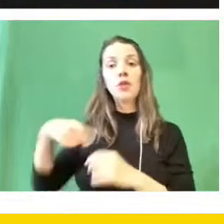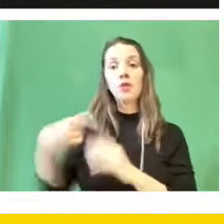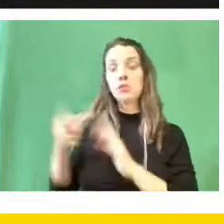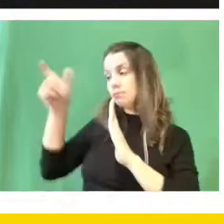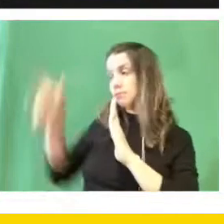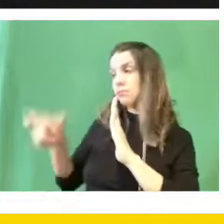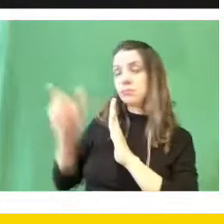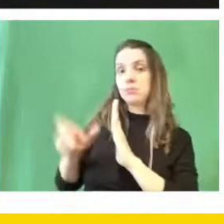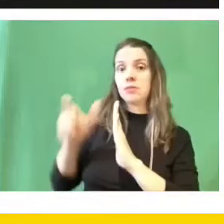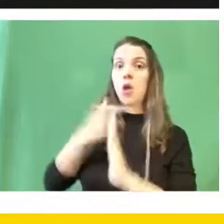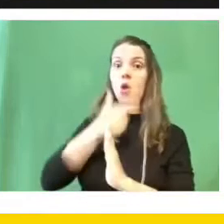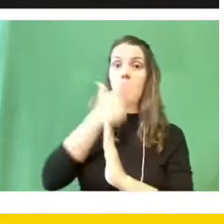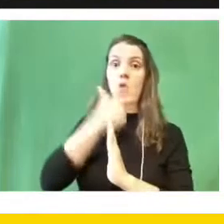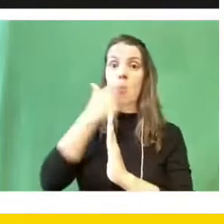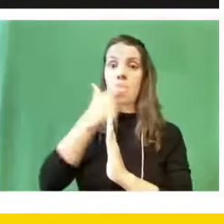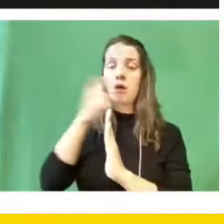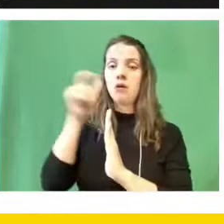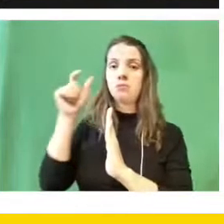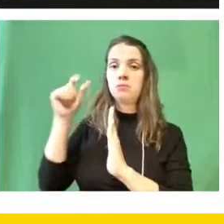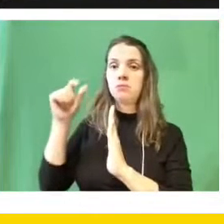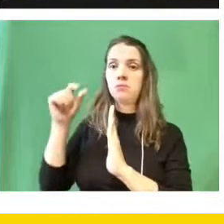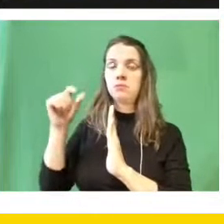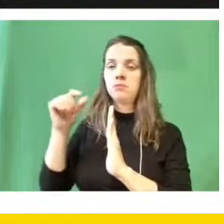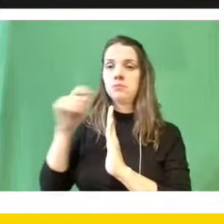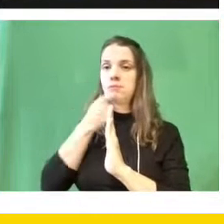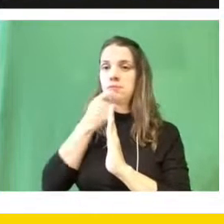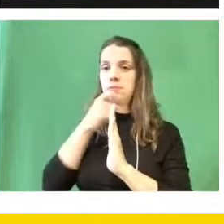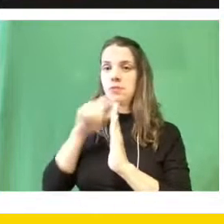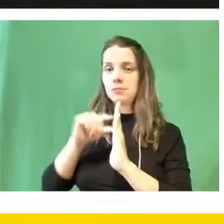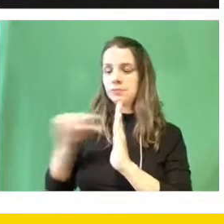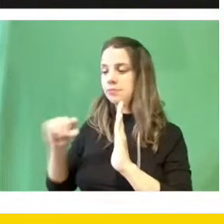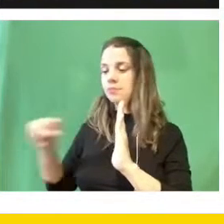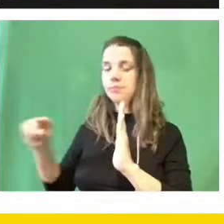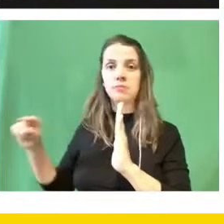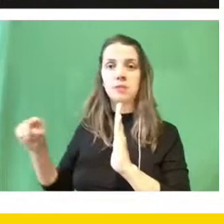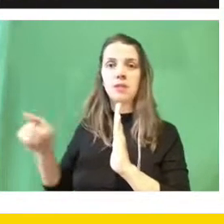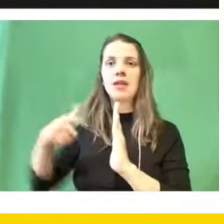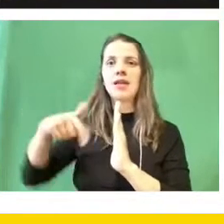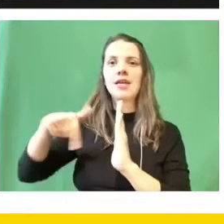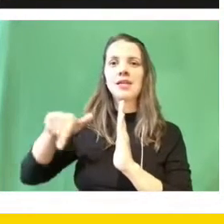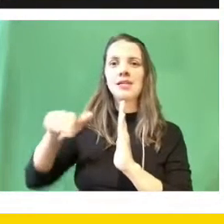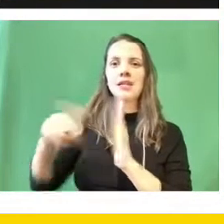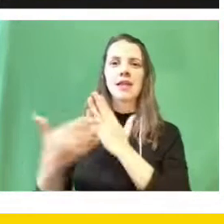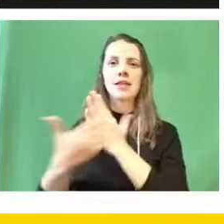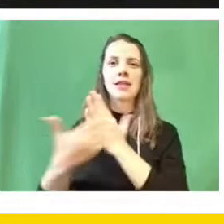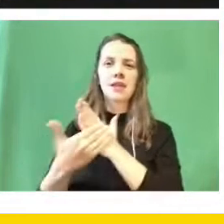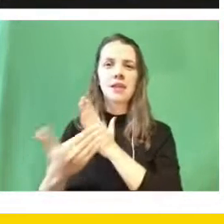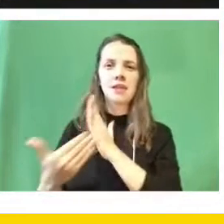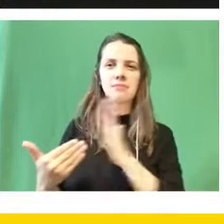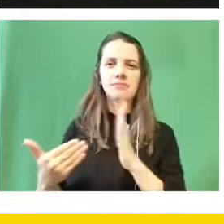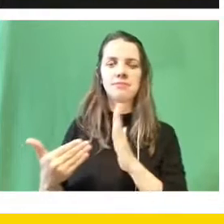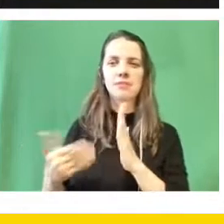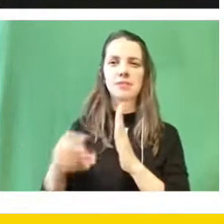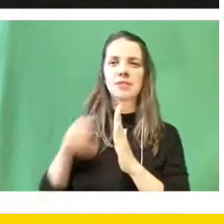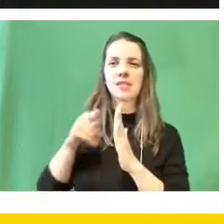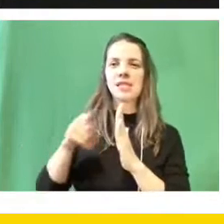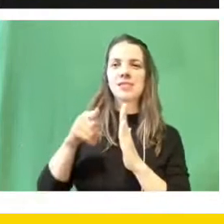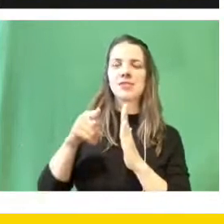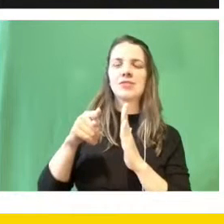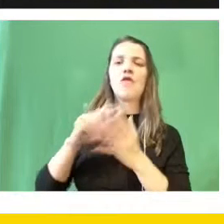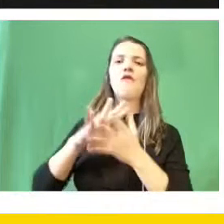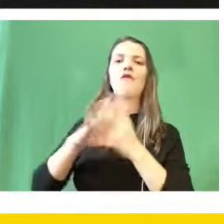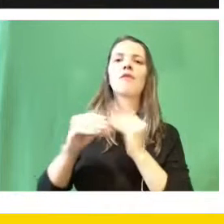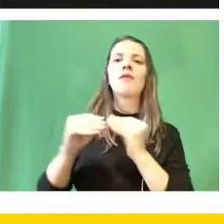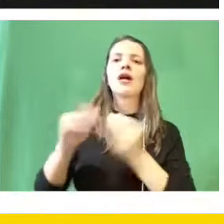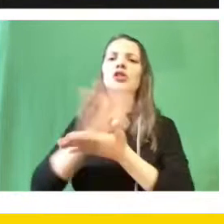tenemos a la izquierda una columna que contiene el Plan Nacional de Emergencia, y a su vez un plan de emergencia que corresponde a los niveles